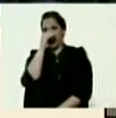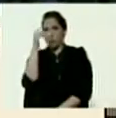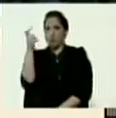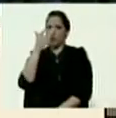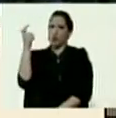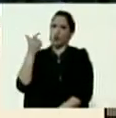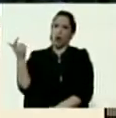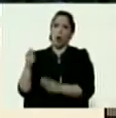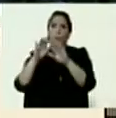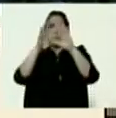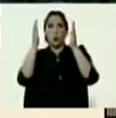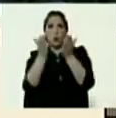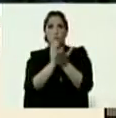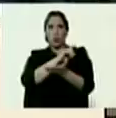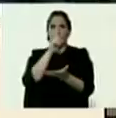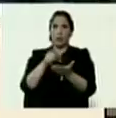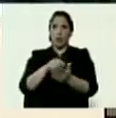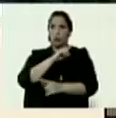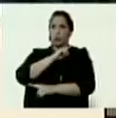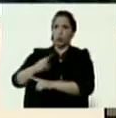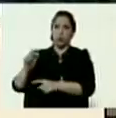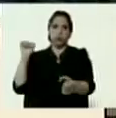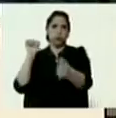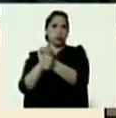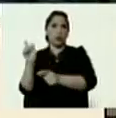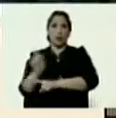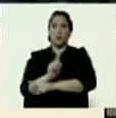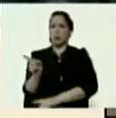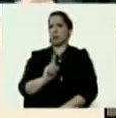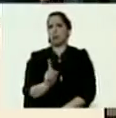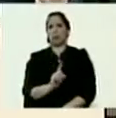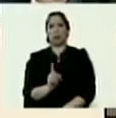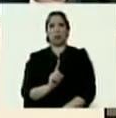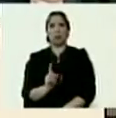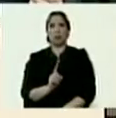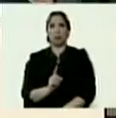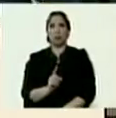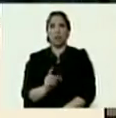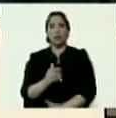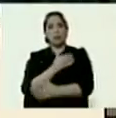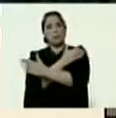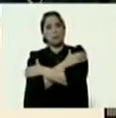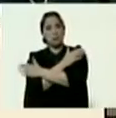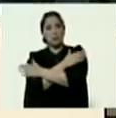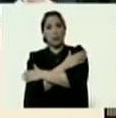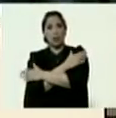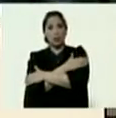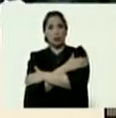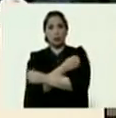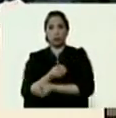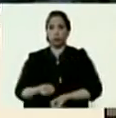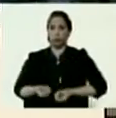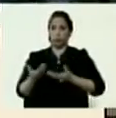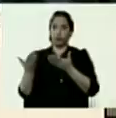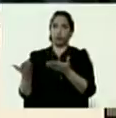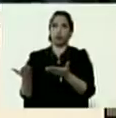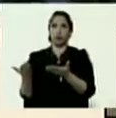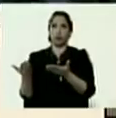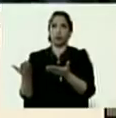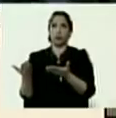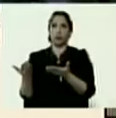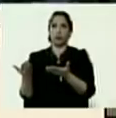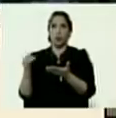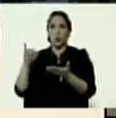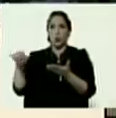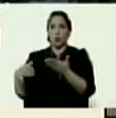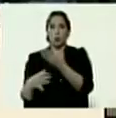mundo entero. Su obligación es detenerlo de inmediato. No. Se abrazan, entregan el paquete, la encomienda, Juan